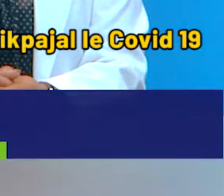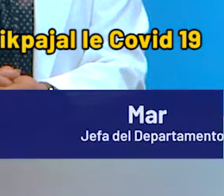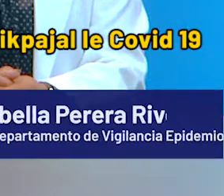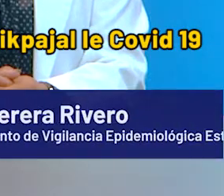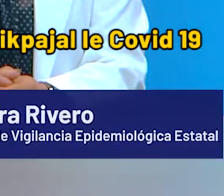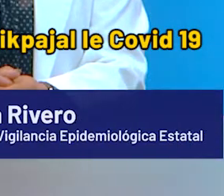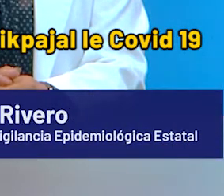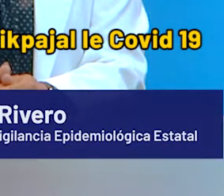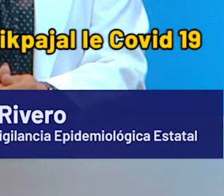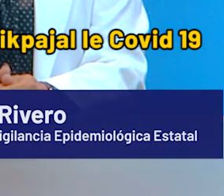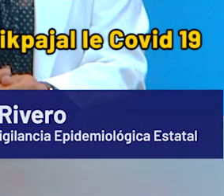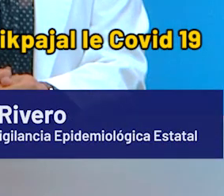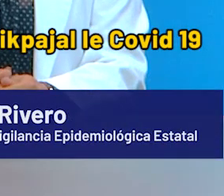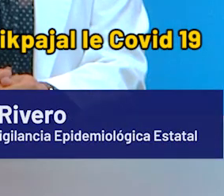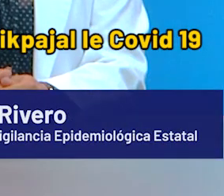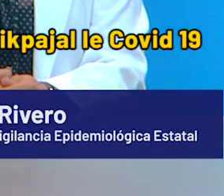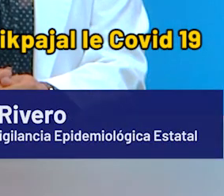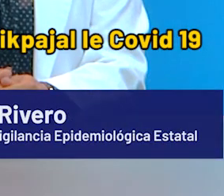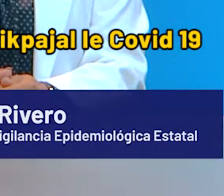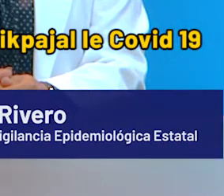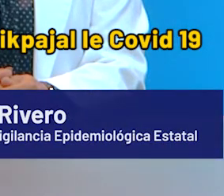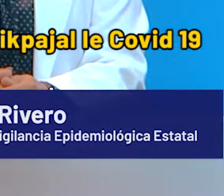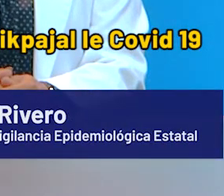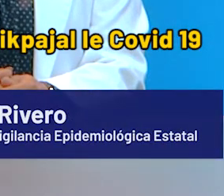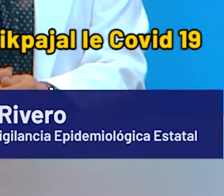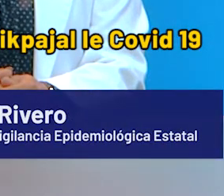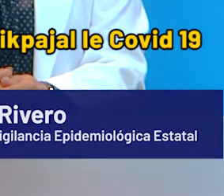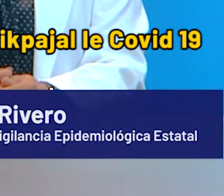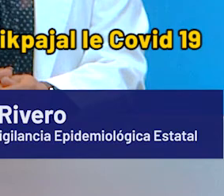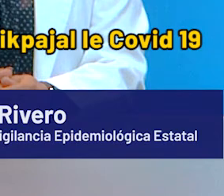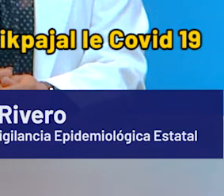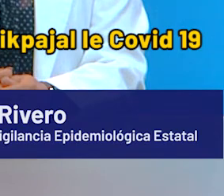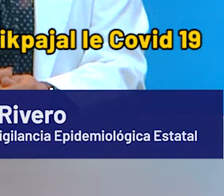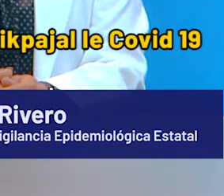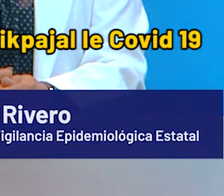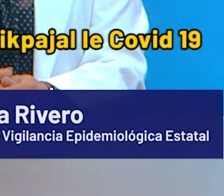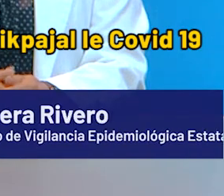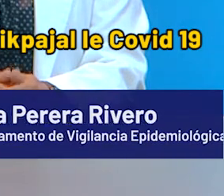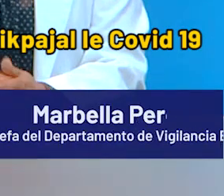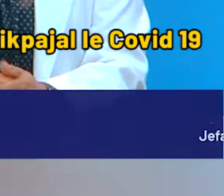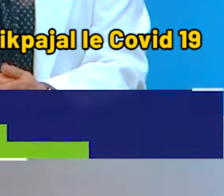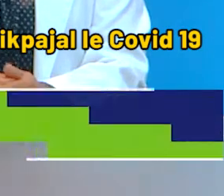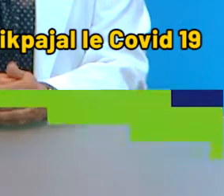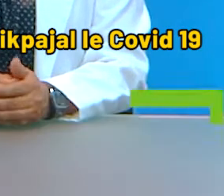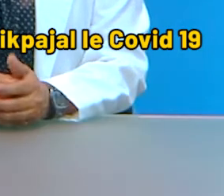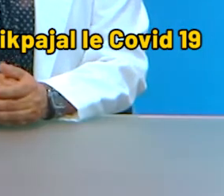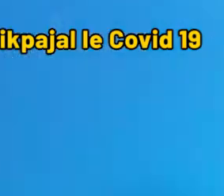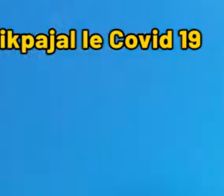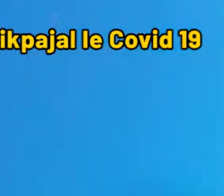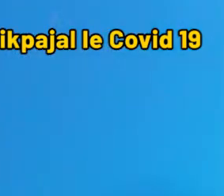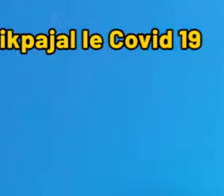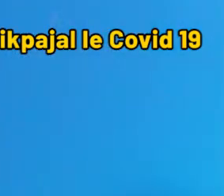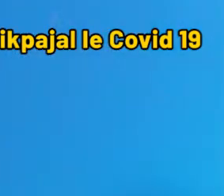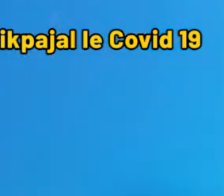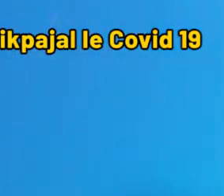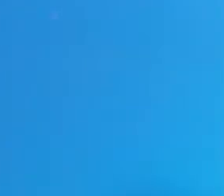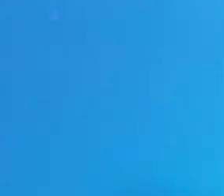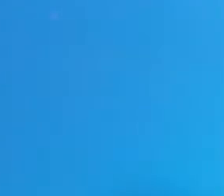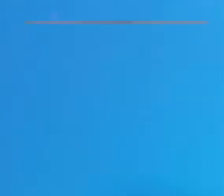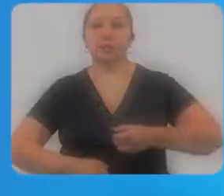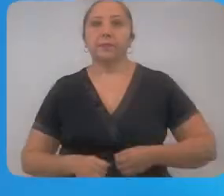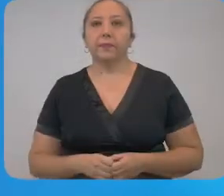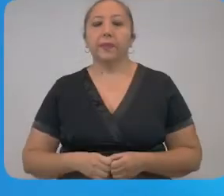Hola, buenas tardes. Nos disponemos a dar el parte diario relacionado con el COVID-19 en nuestro estado. Adelante, doctora Marbella. Gracias. Buenas